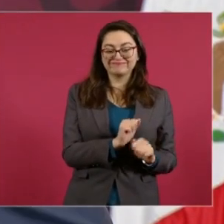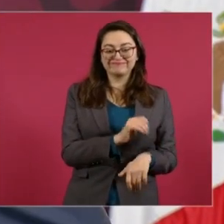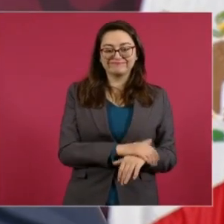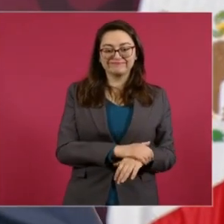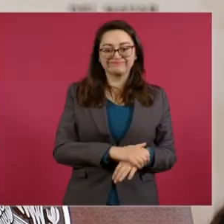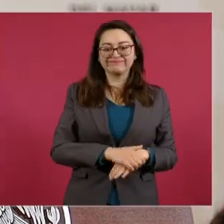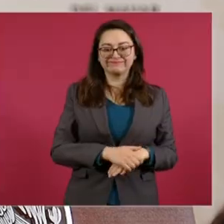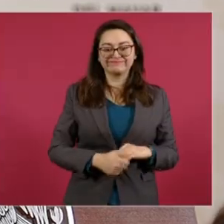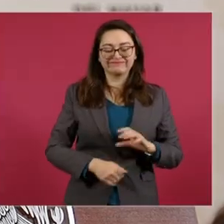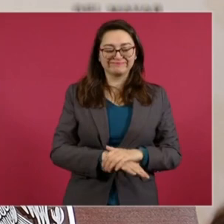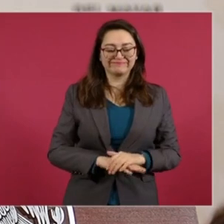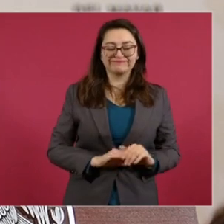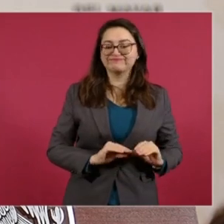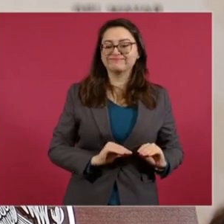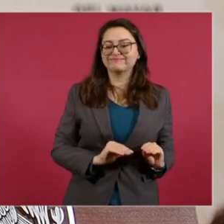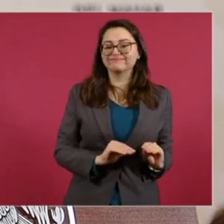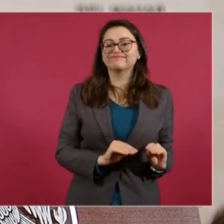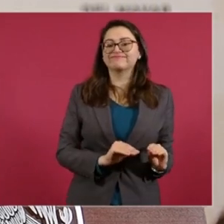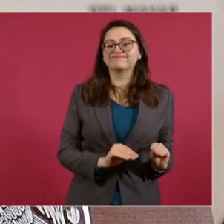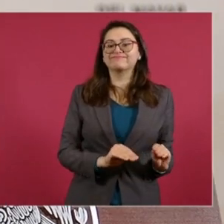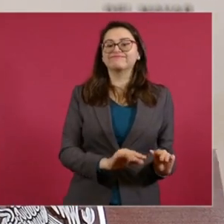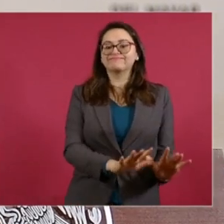que cuando